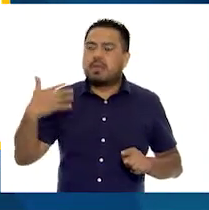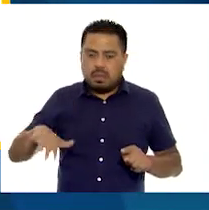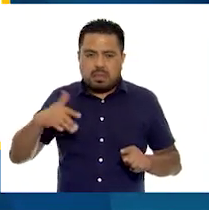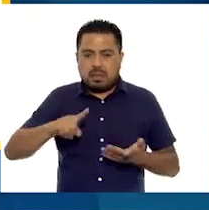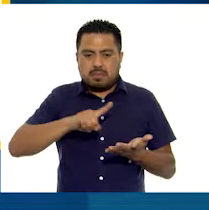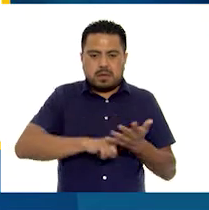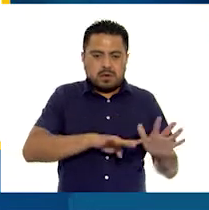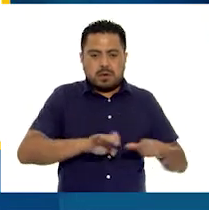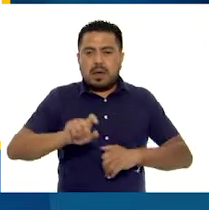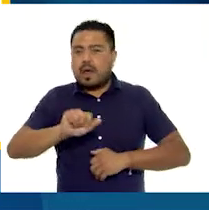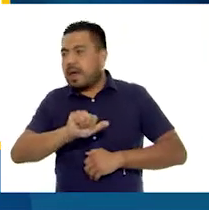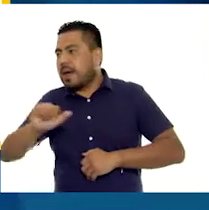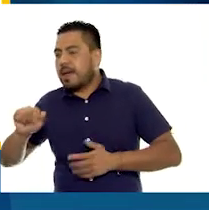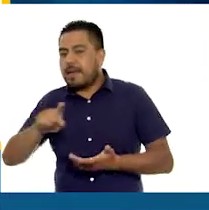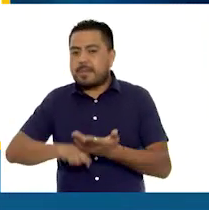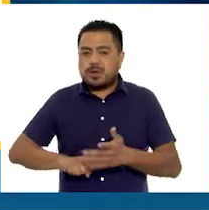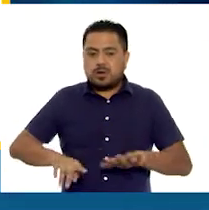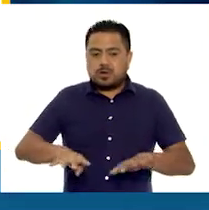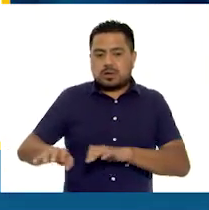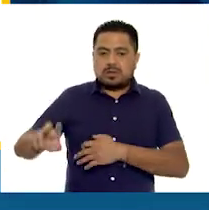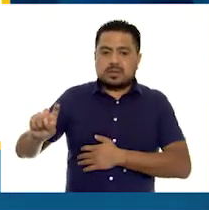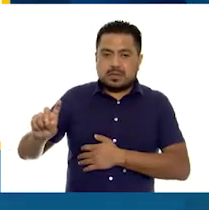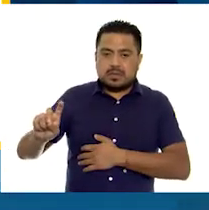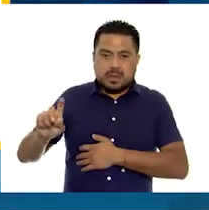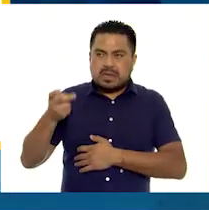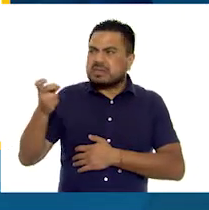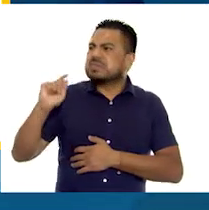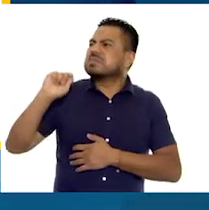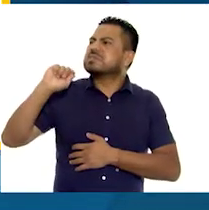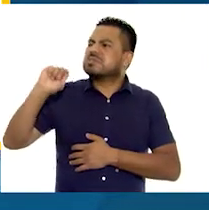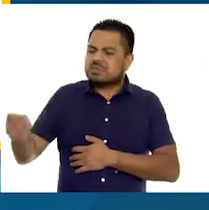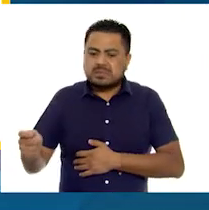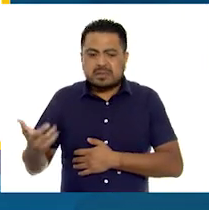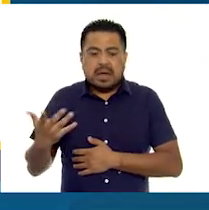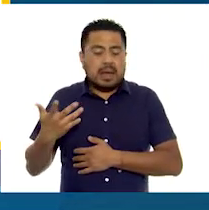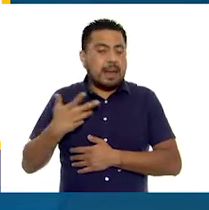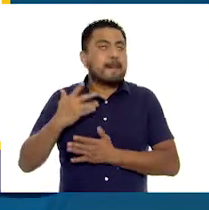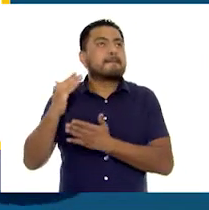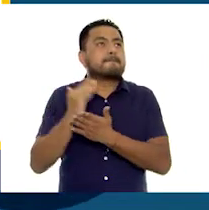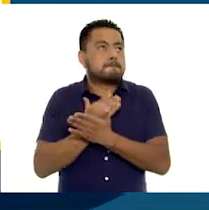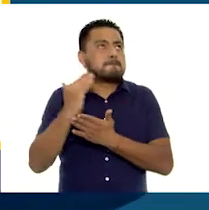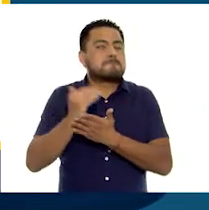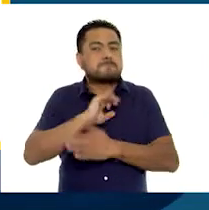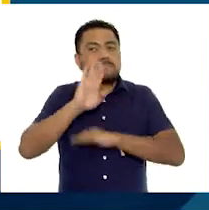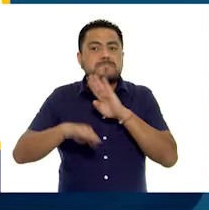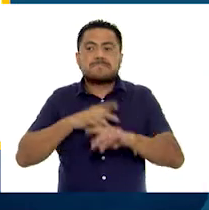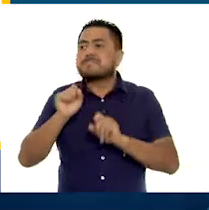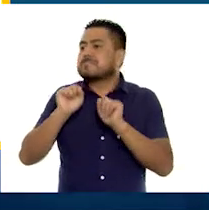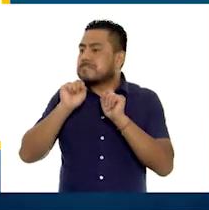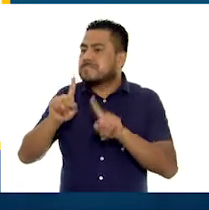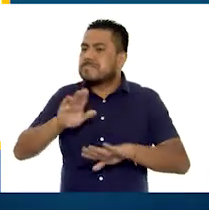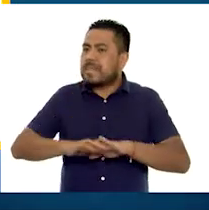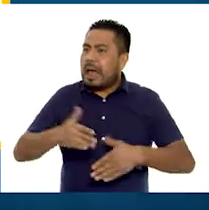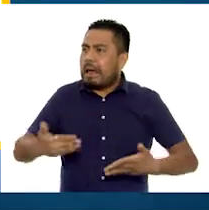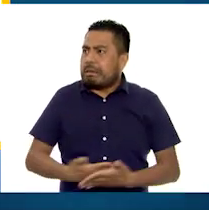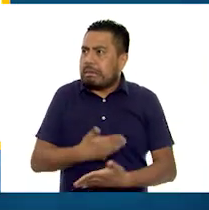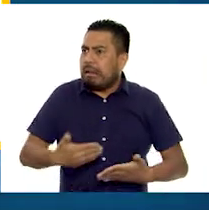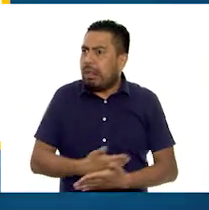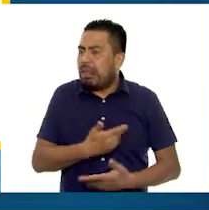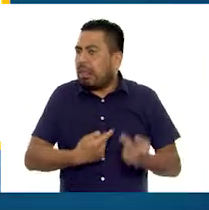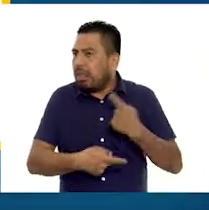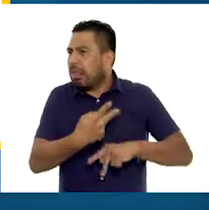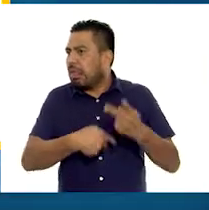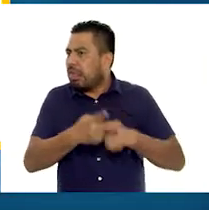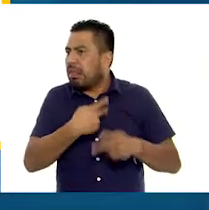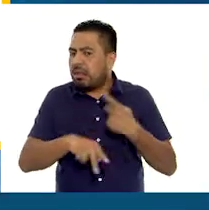1920 a 1930 eso quiere decir que había menos muertes y al mismo tiempo había más nacimientos lo